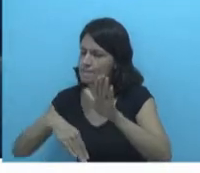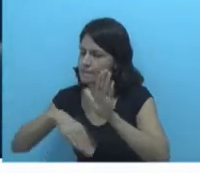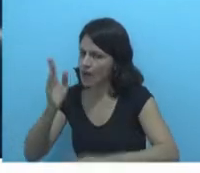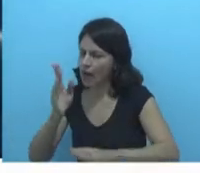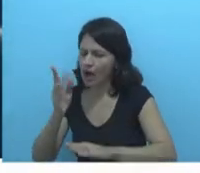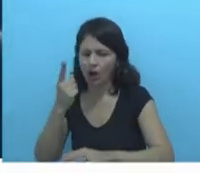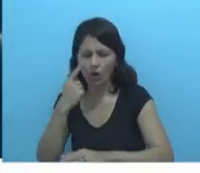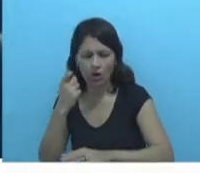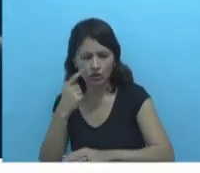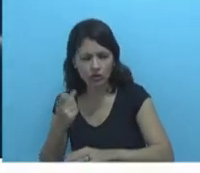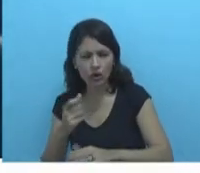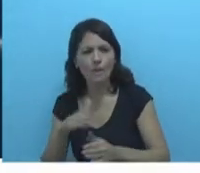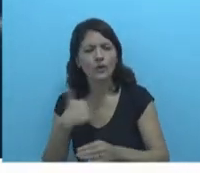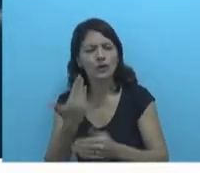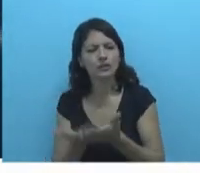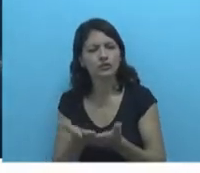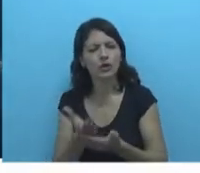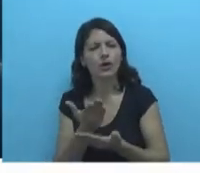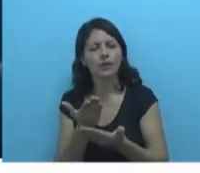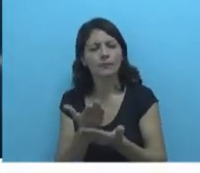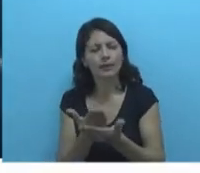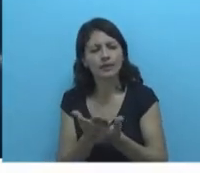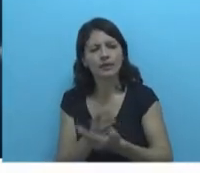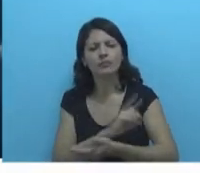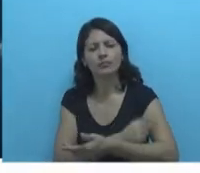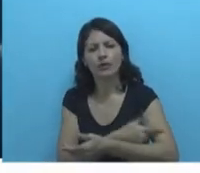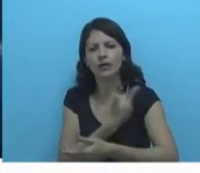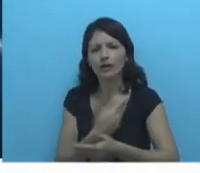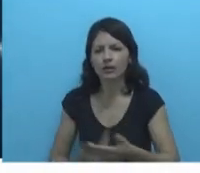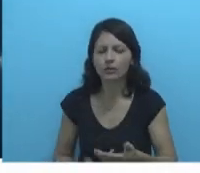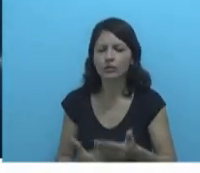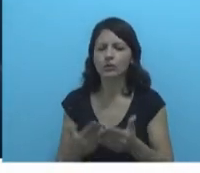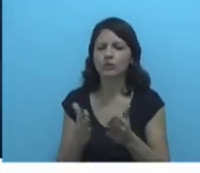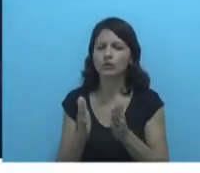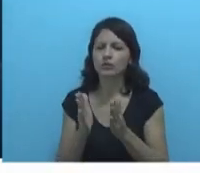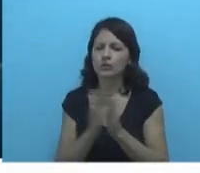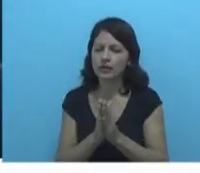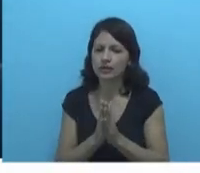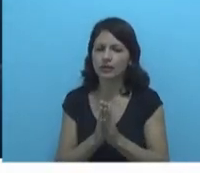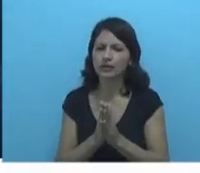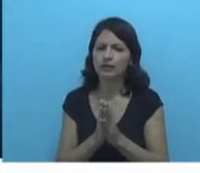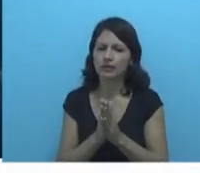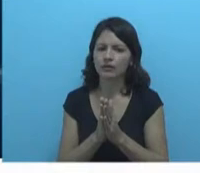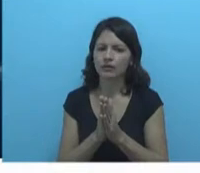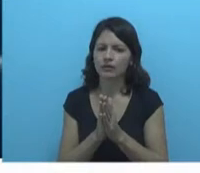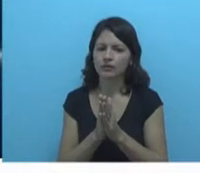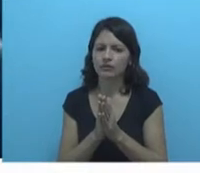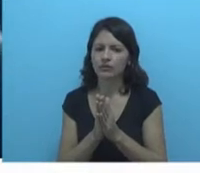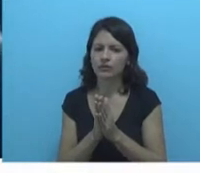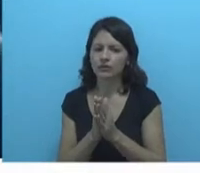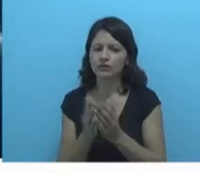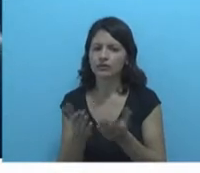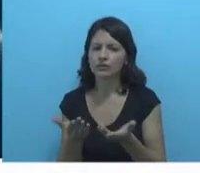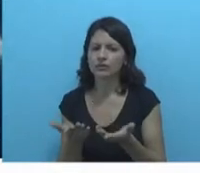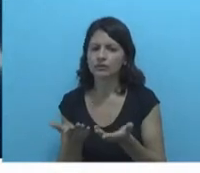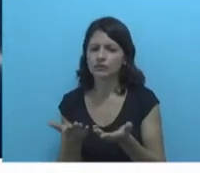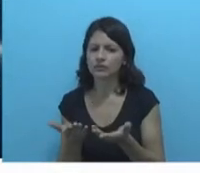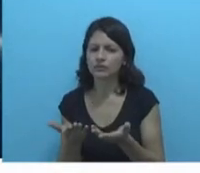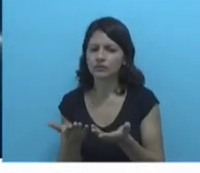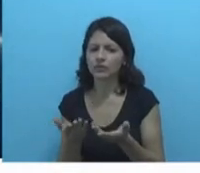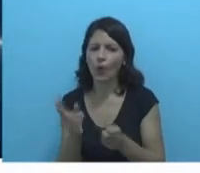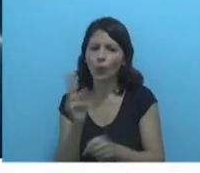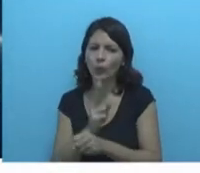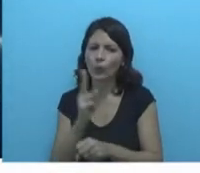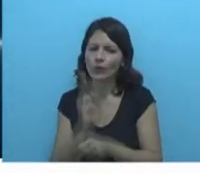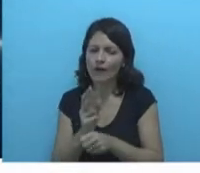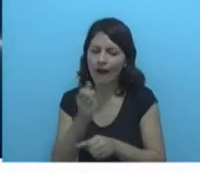al Poder Ejecutivo de la provincia que tenga bien velar por el interés de todos los santafesinos y las santafesinas y por el resguardo